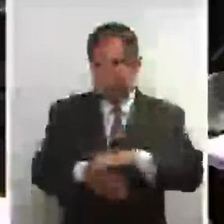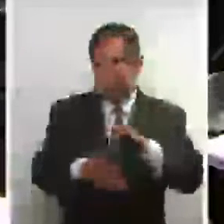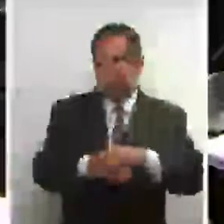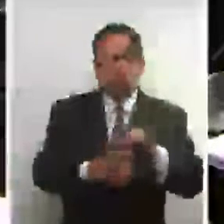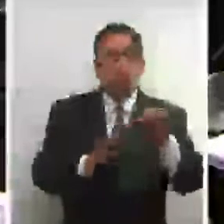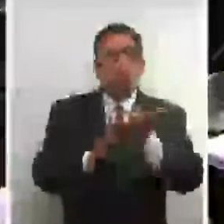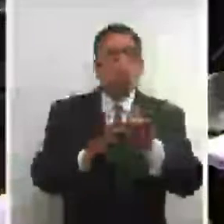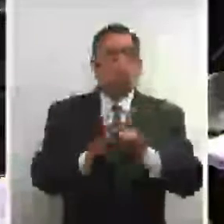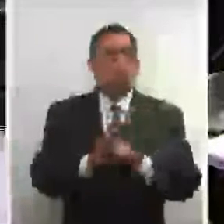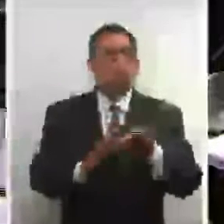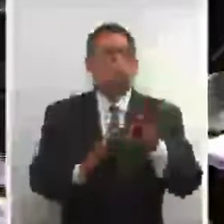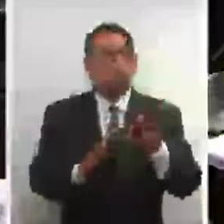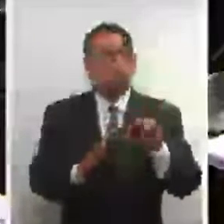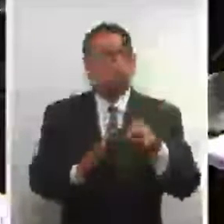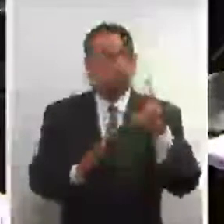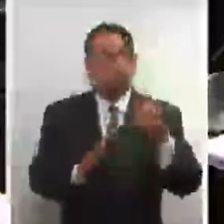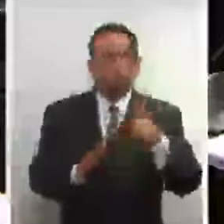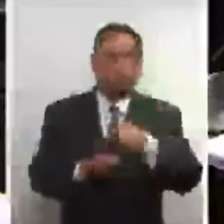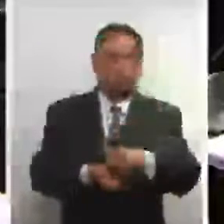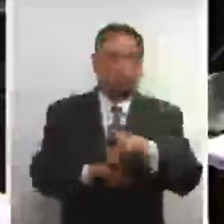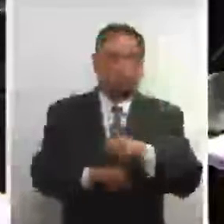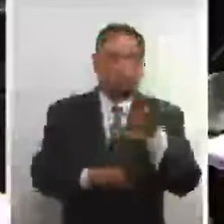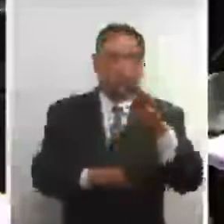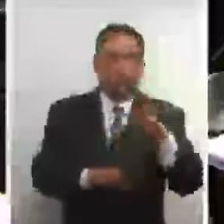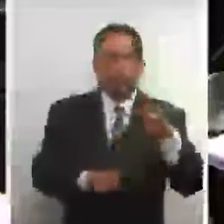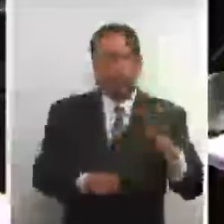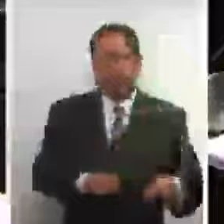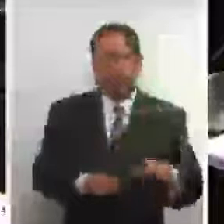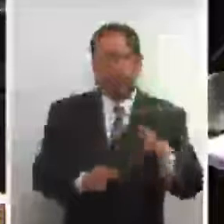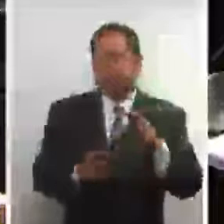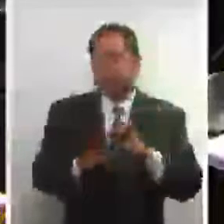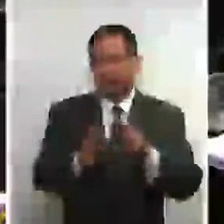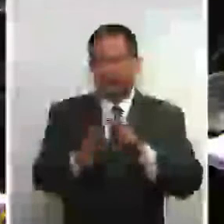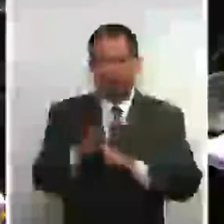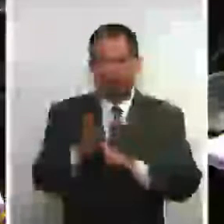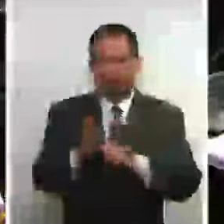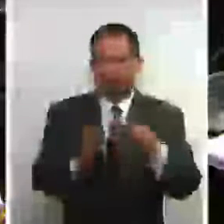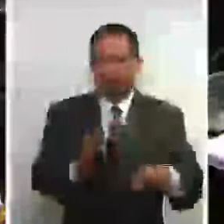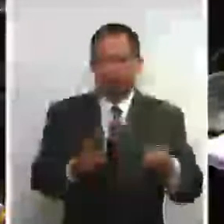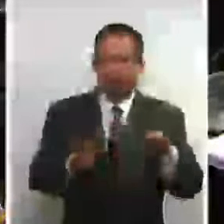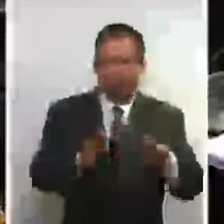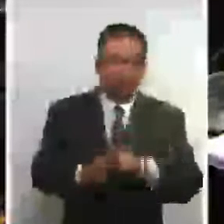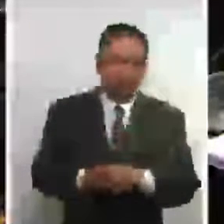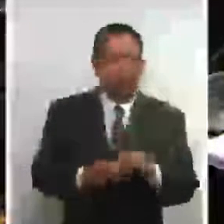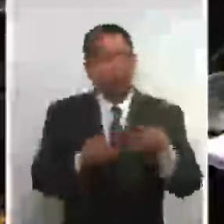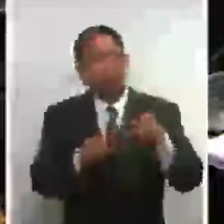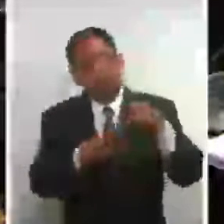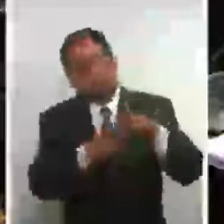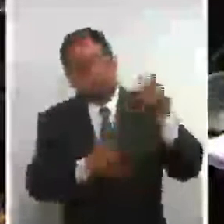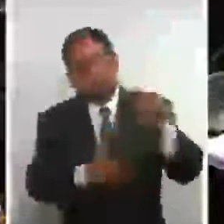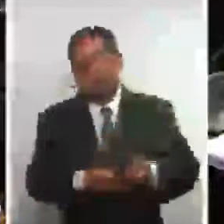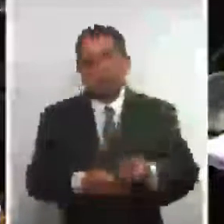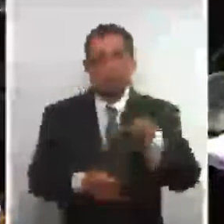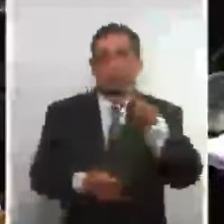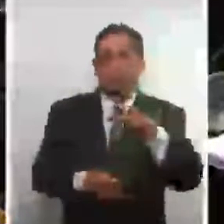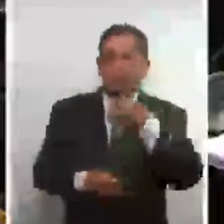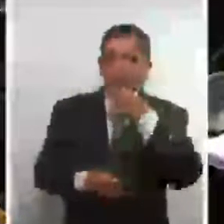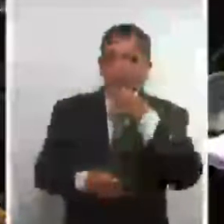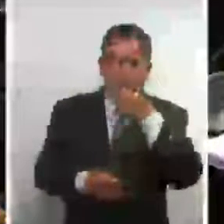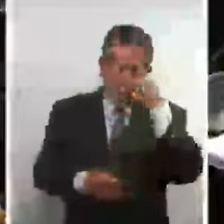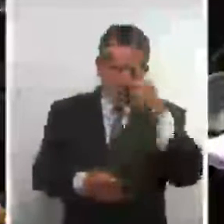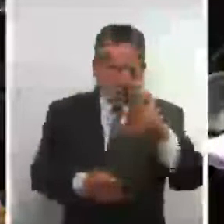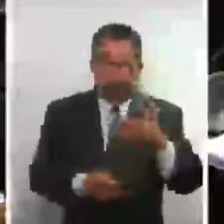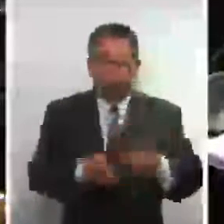se refiere el artículo 42, numeral 3 del Reglamento para el Gobierno Interior. Ábrase el sistema electrónico por 2 minutos